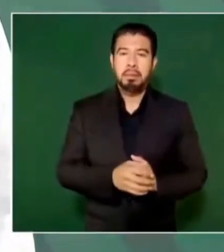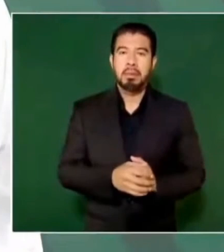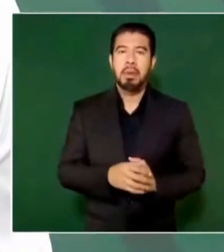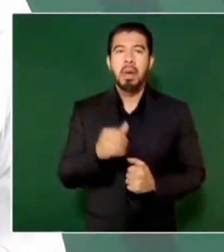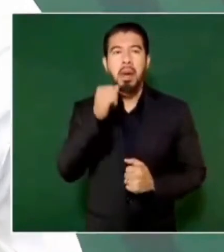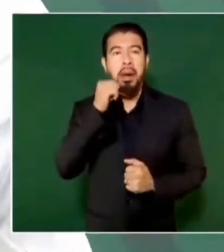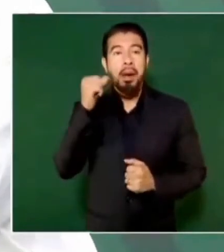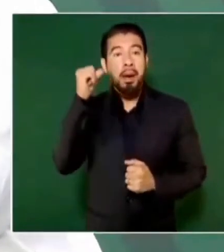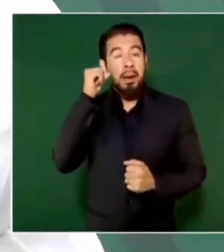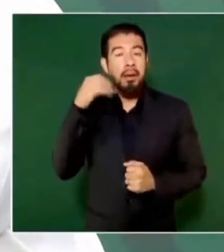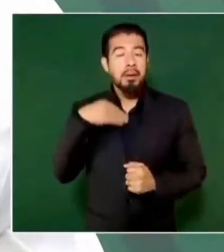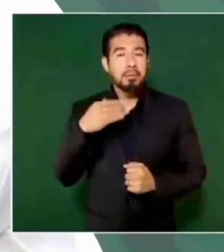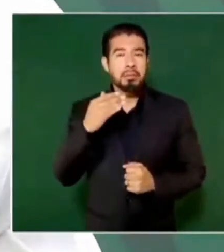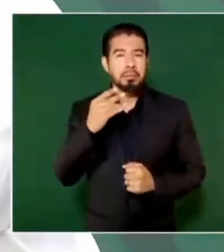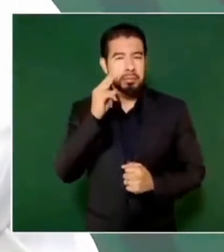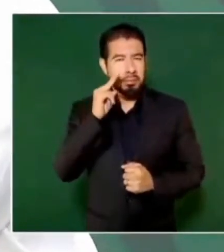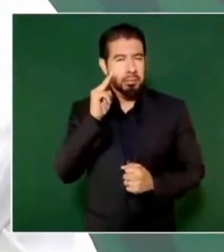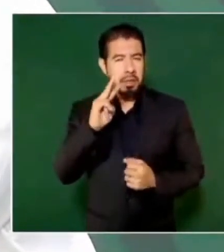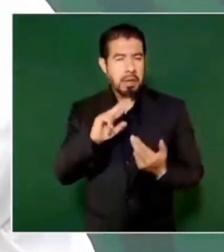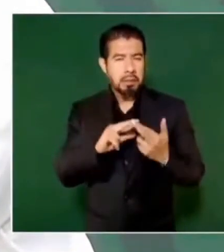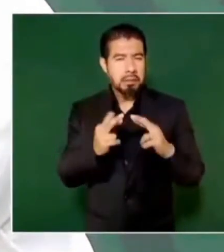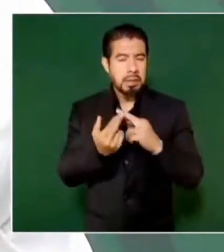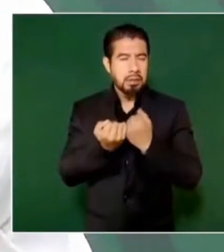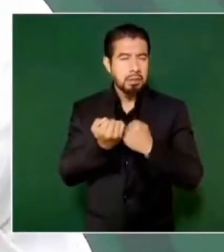en las redes.